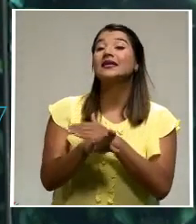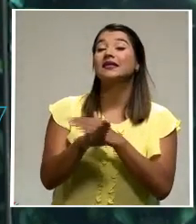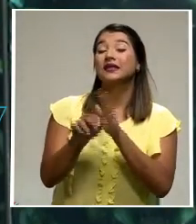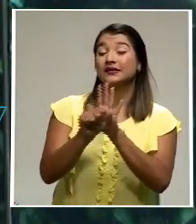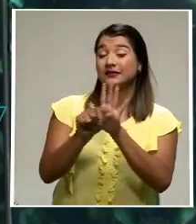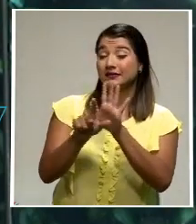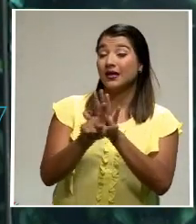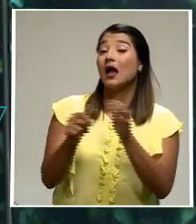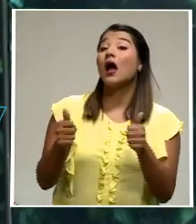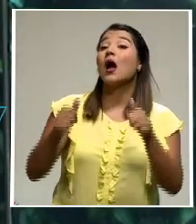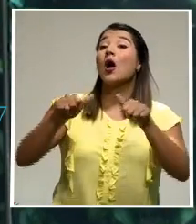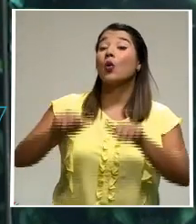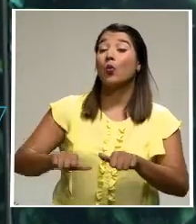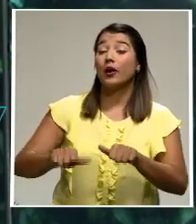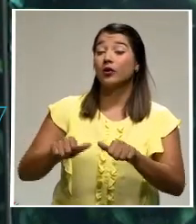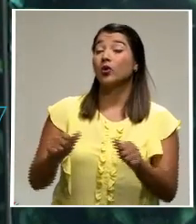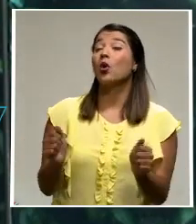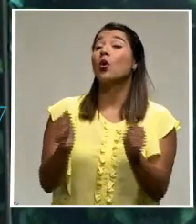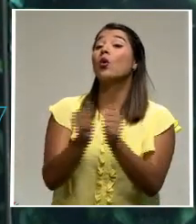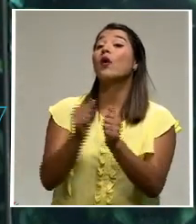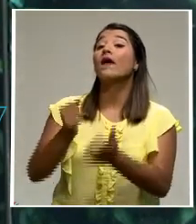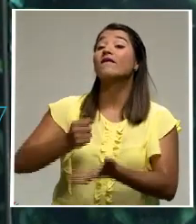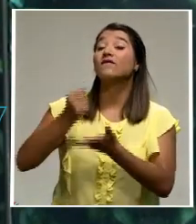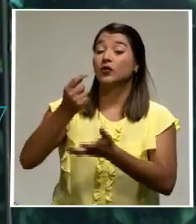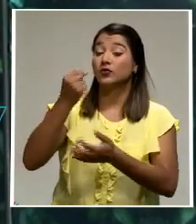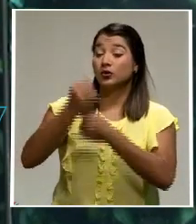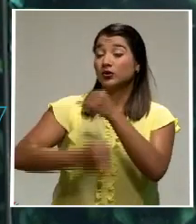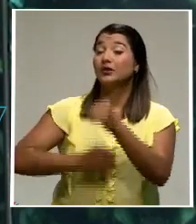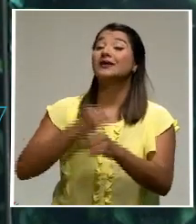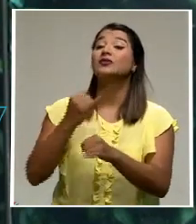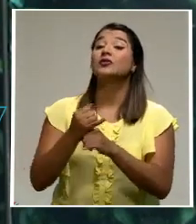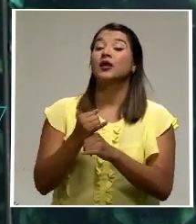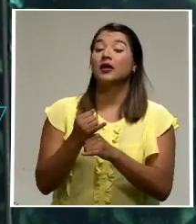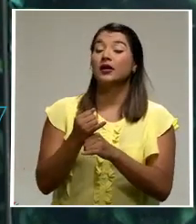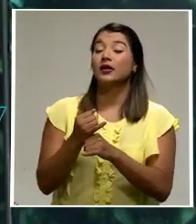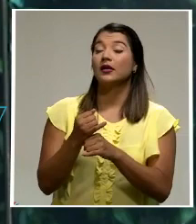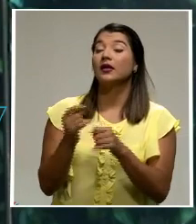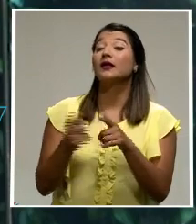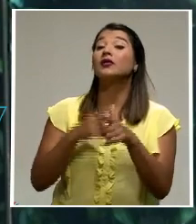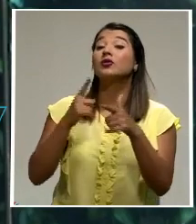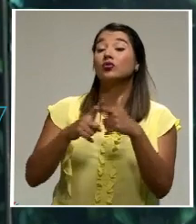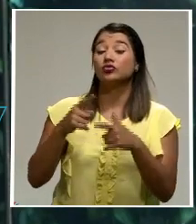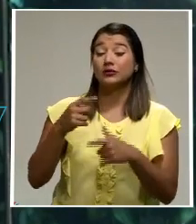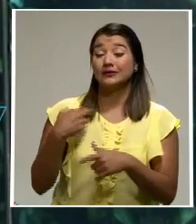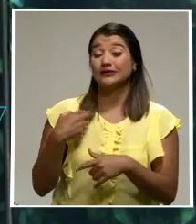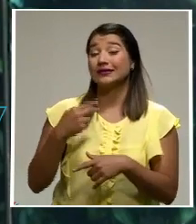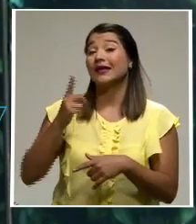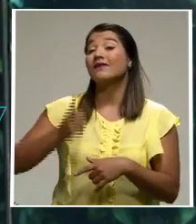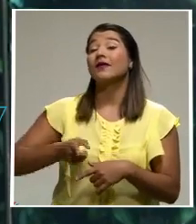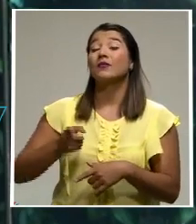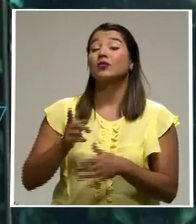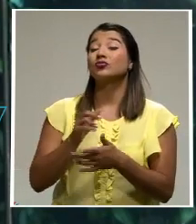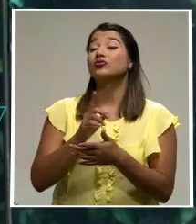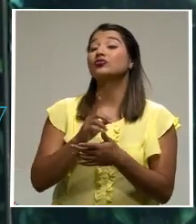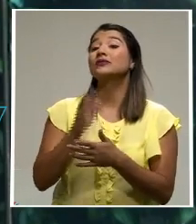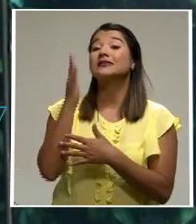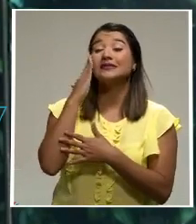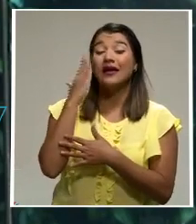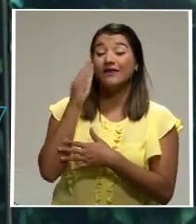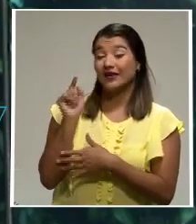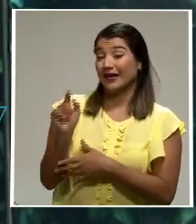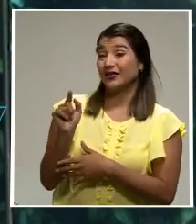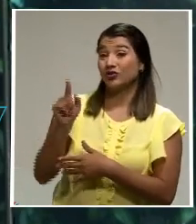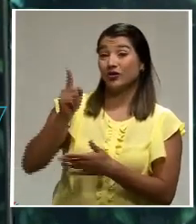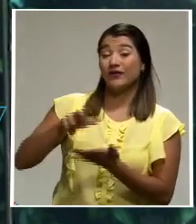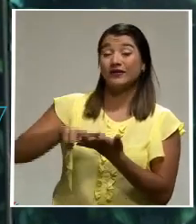con el Fondo Monetario Internacional propiamente, que es el contrato de préstamo, tendremos que garantizar que ese contrato se apruebe antes del